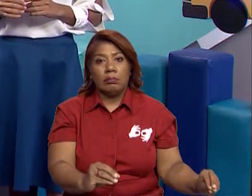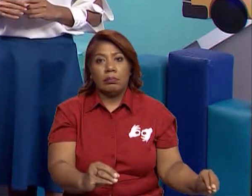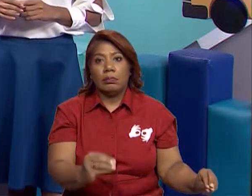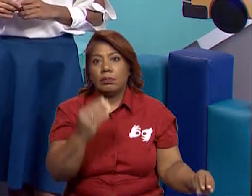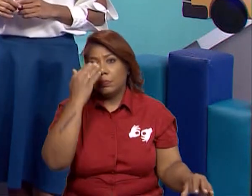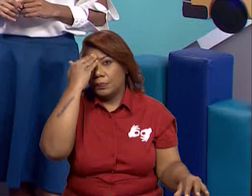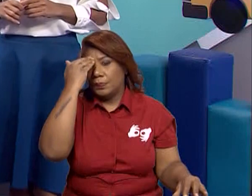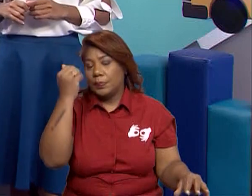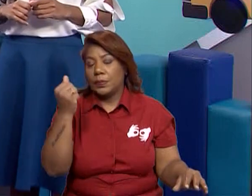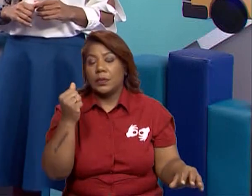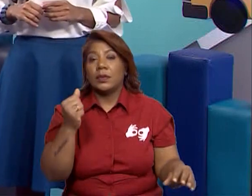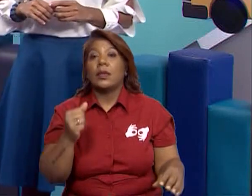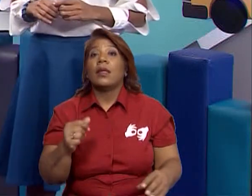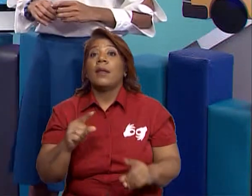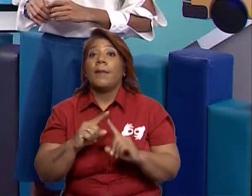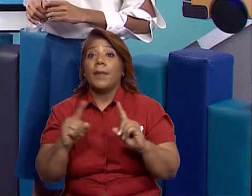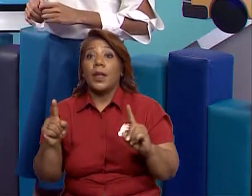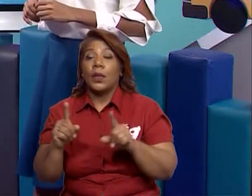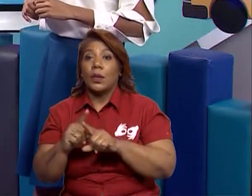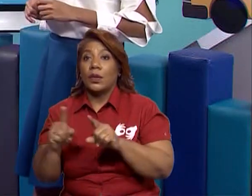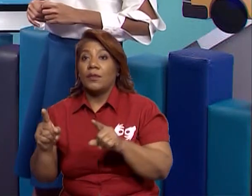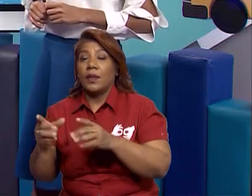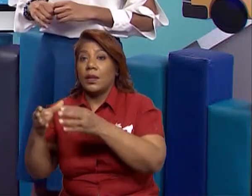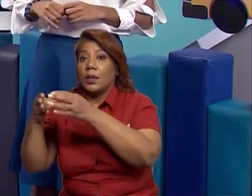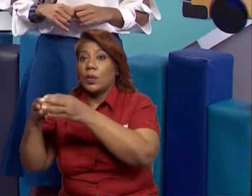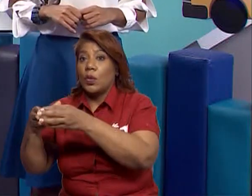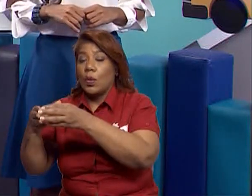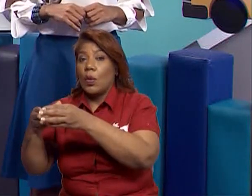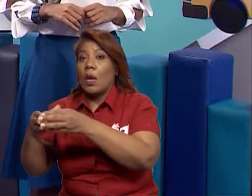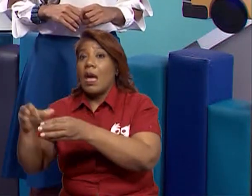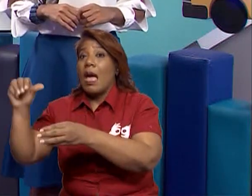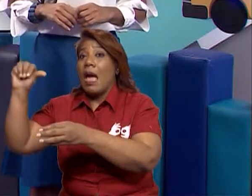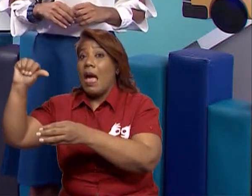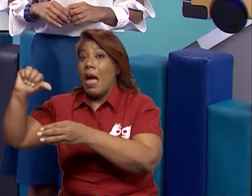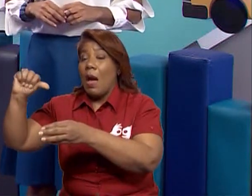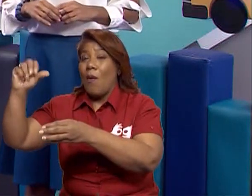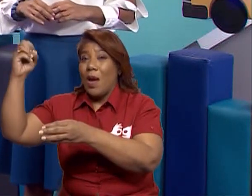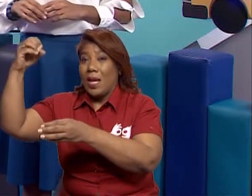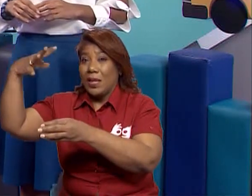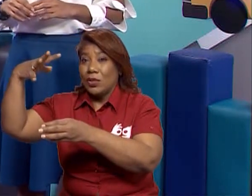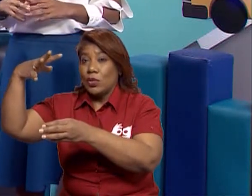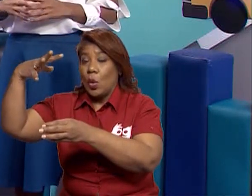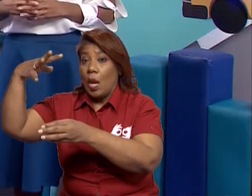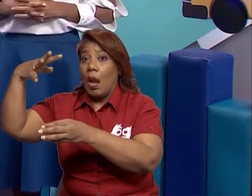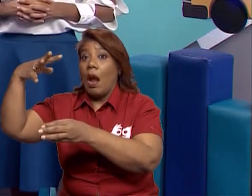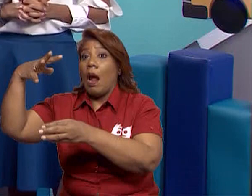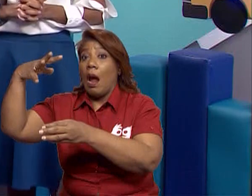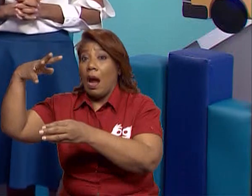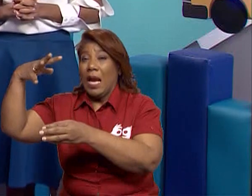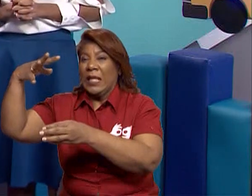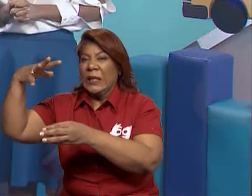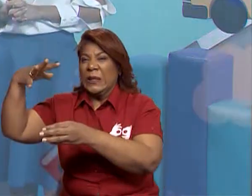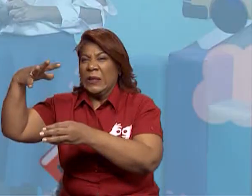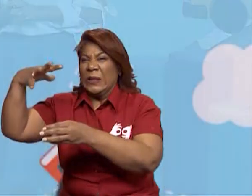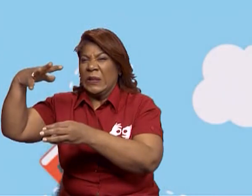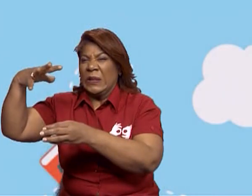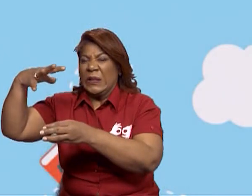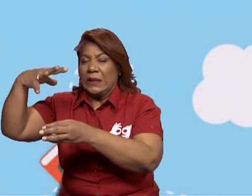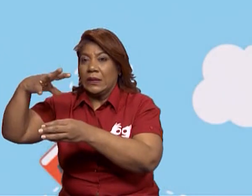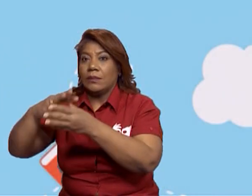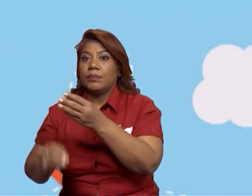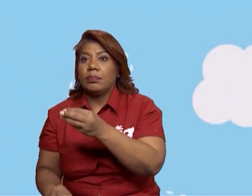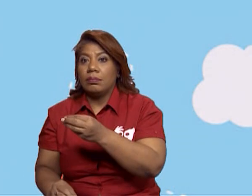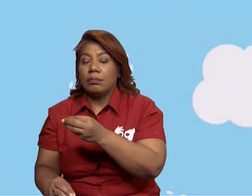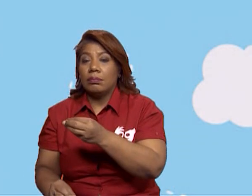pega ahí fuerte, entonces hace que se vaya evaporando. Bien, también tenemos el viento. ¿Qué hace el